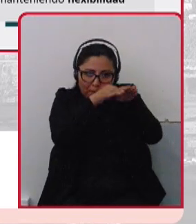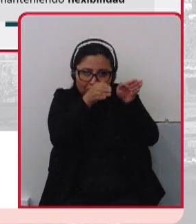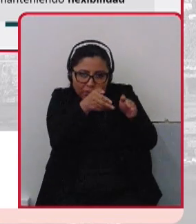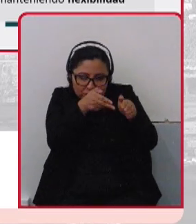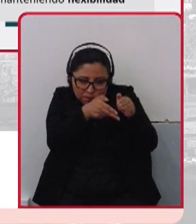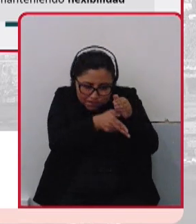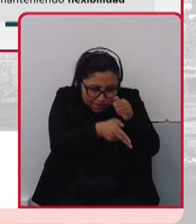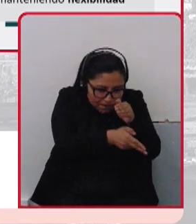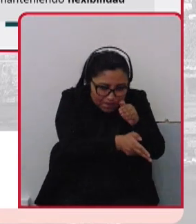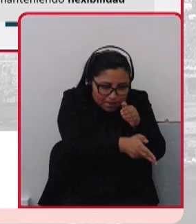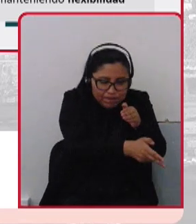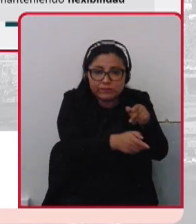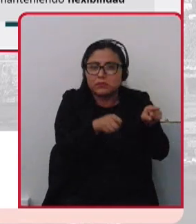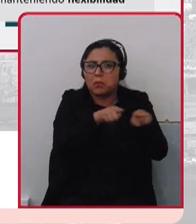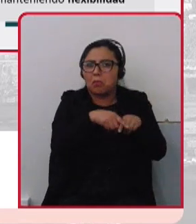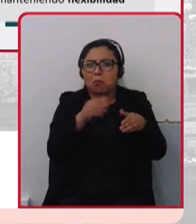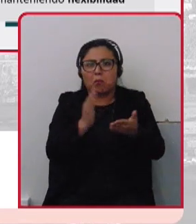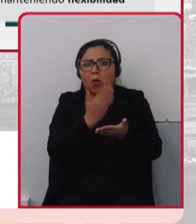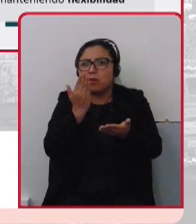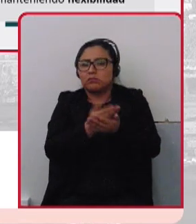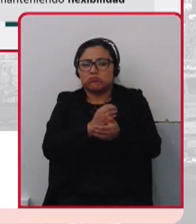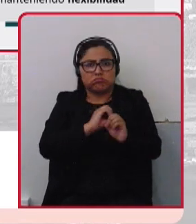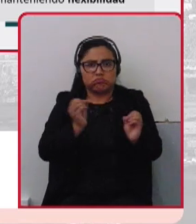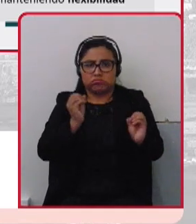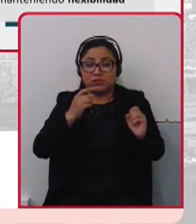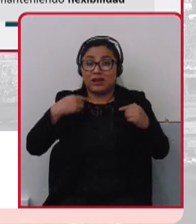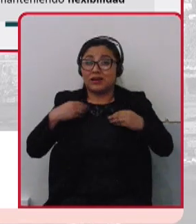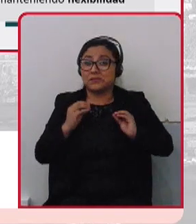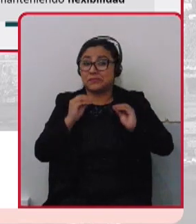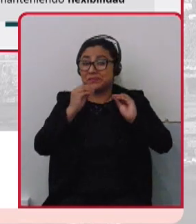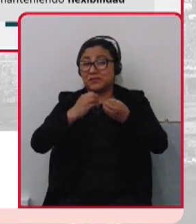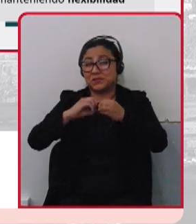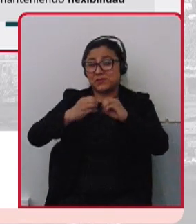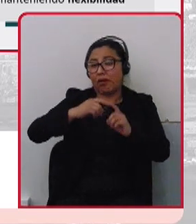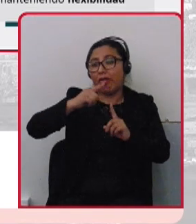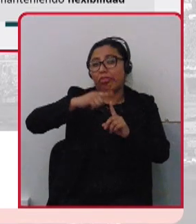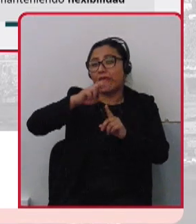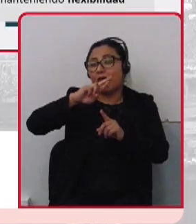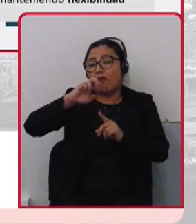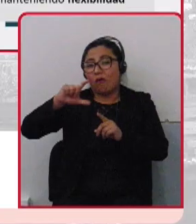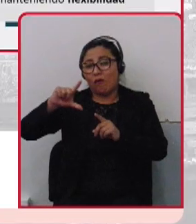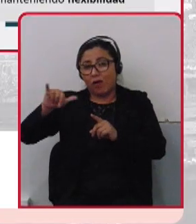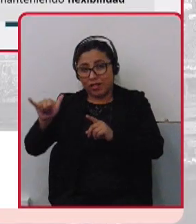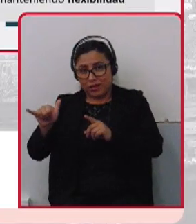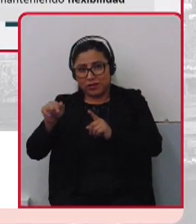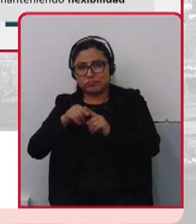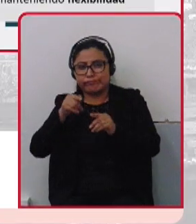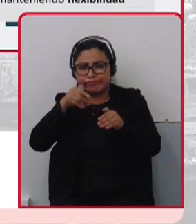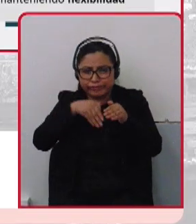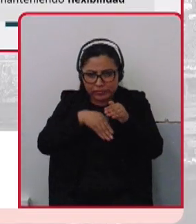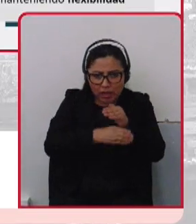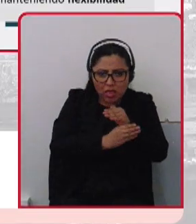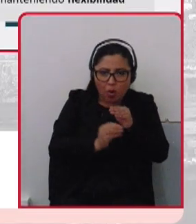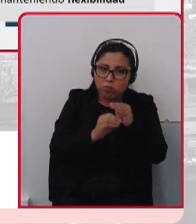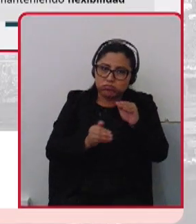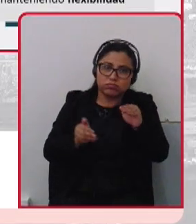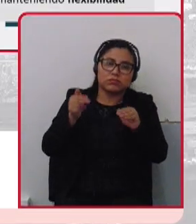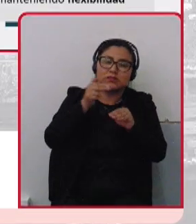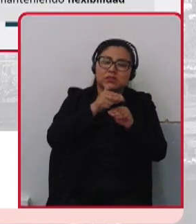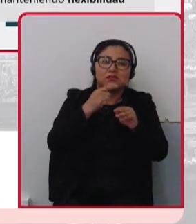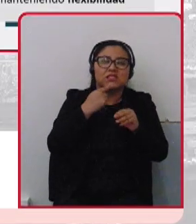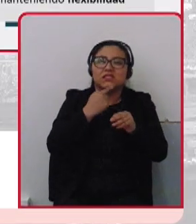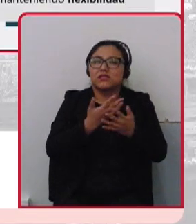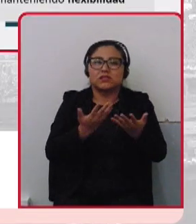ningún inconveniente. El instalar un sistema trolley sobre un túnel o dentro de un túnel